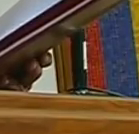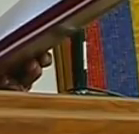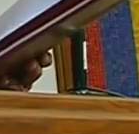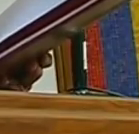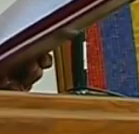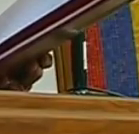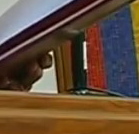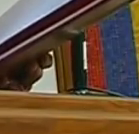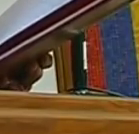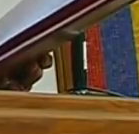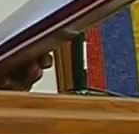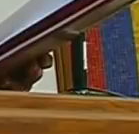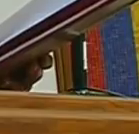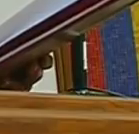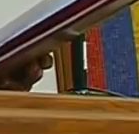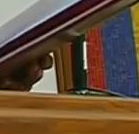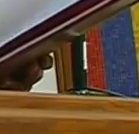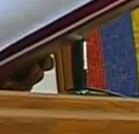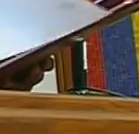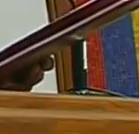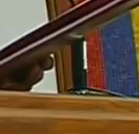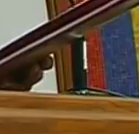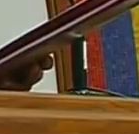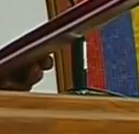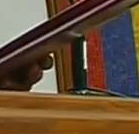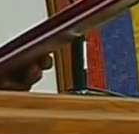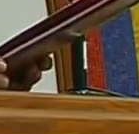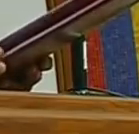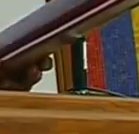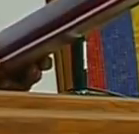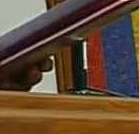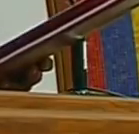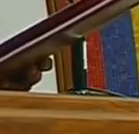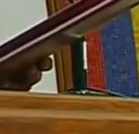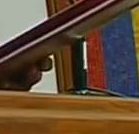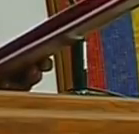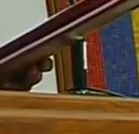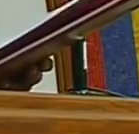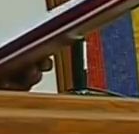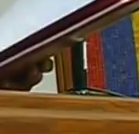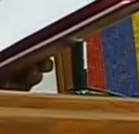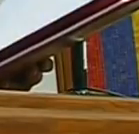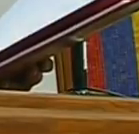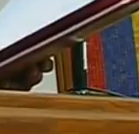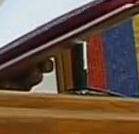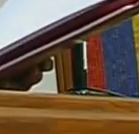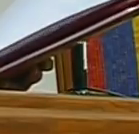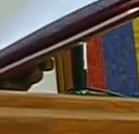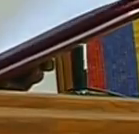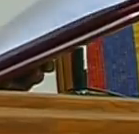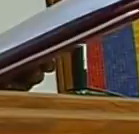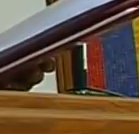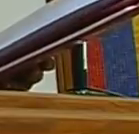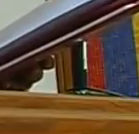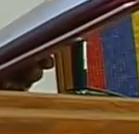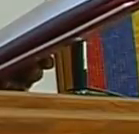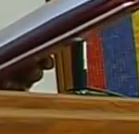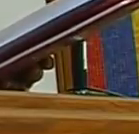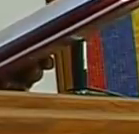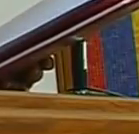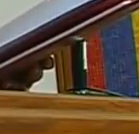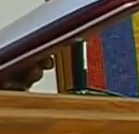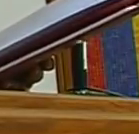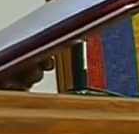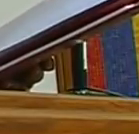Francisco Torrealba, en su condición de presidente de la Comisión de Trabajadores y Trabajadoras de la Asamblea Nacional